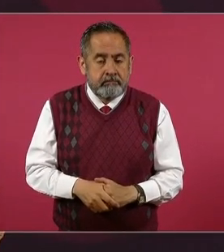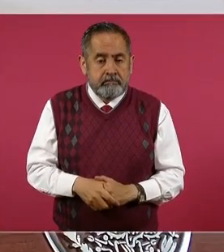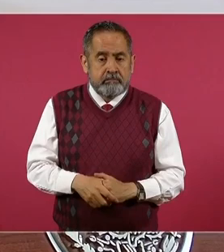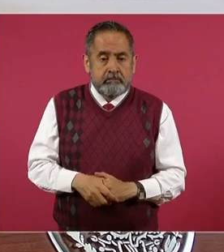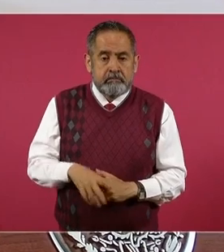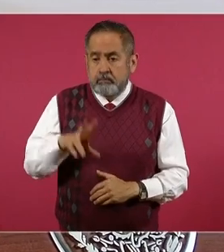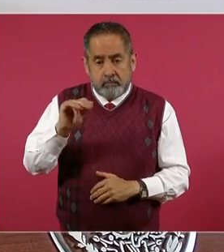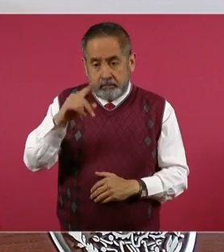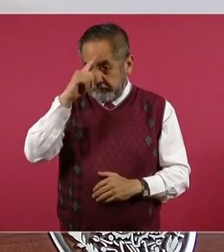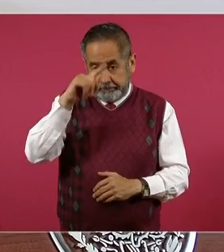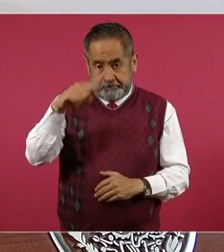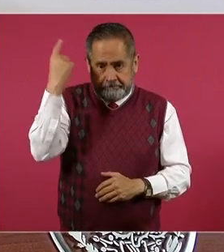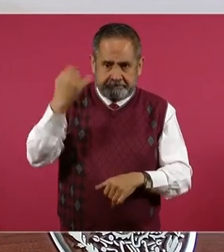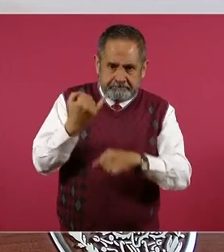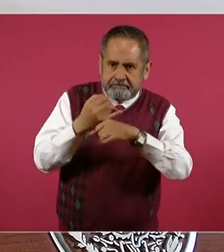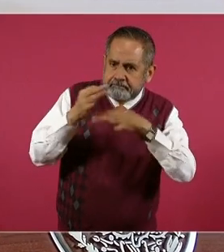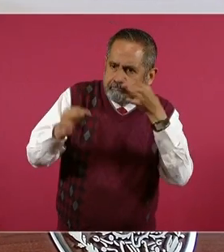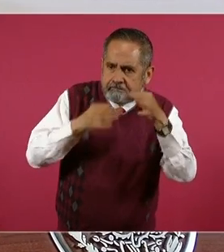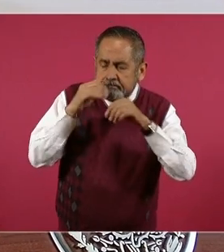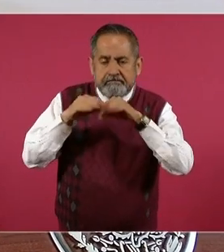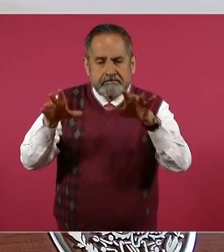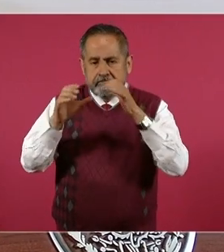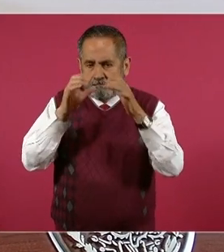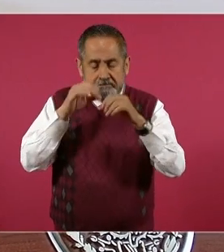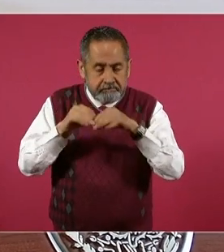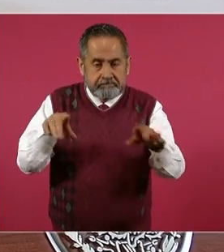No es fácil la comunicación.